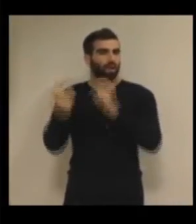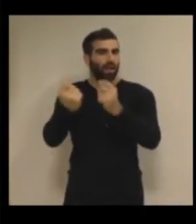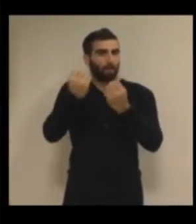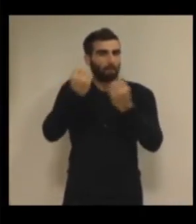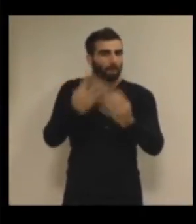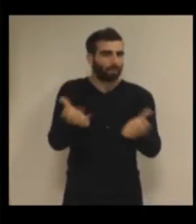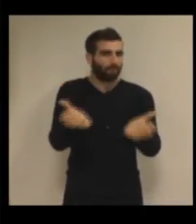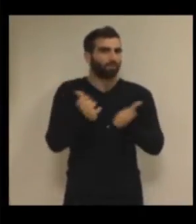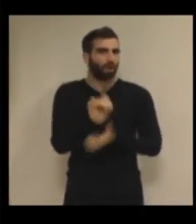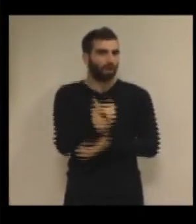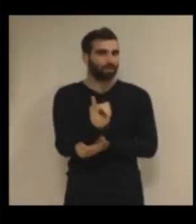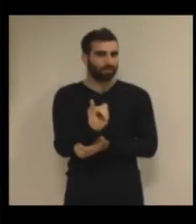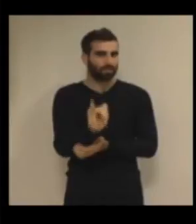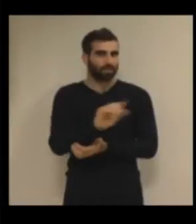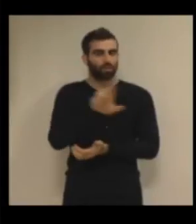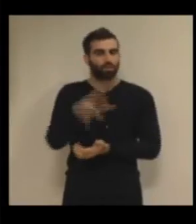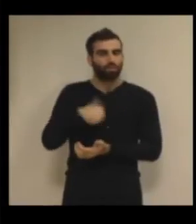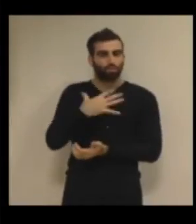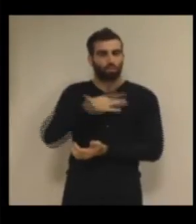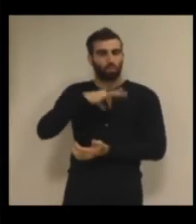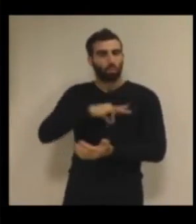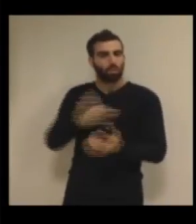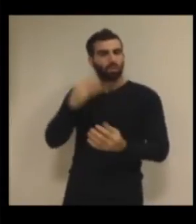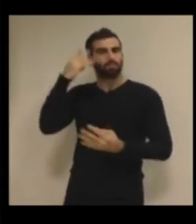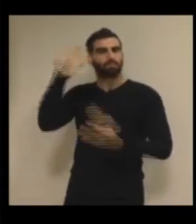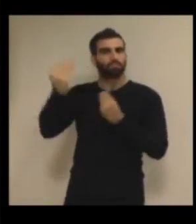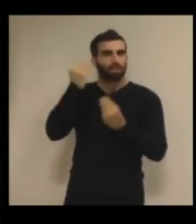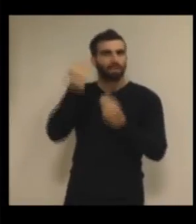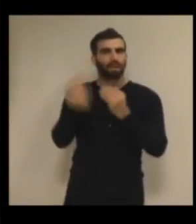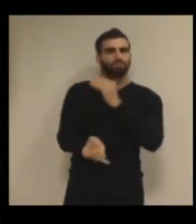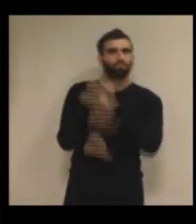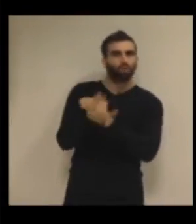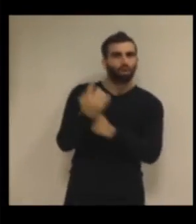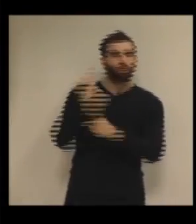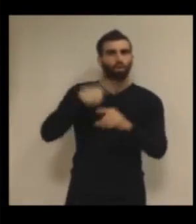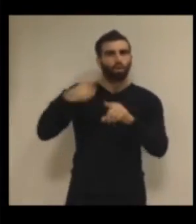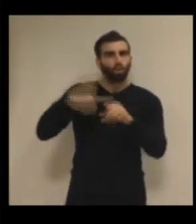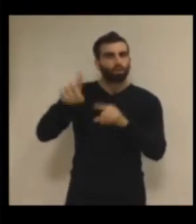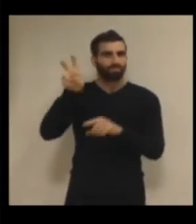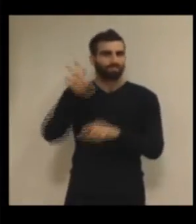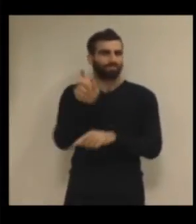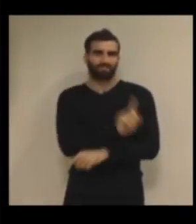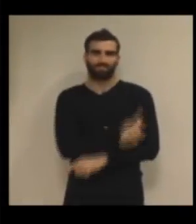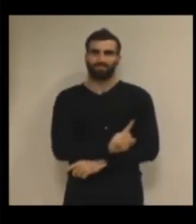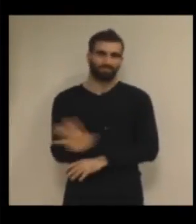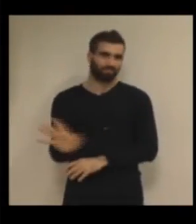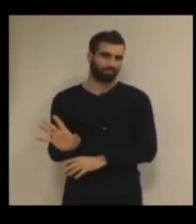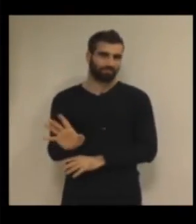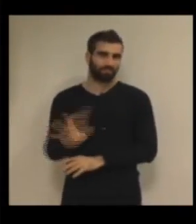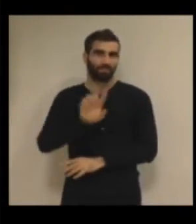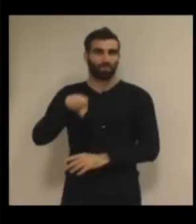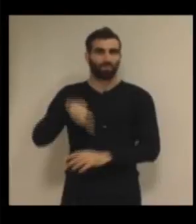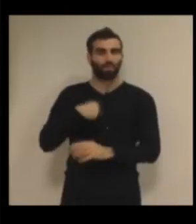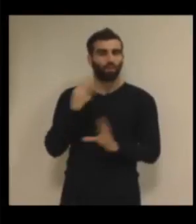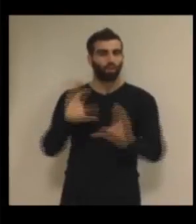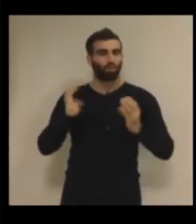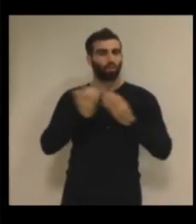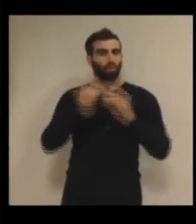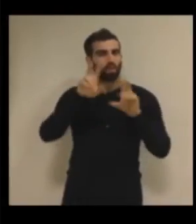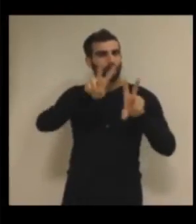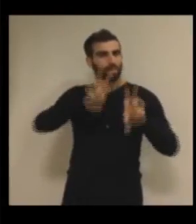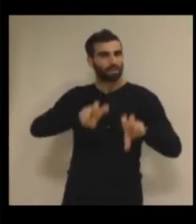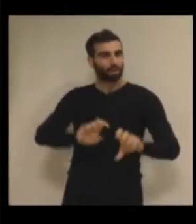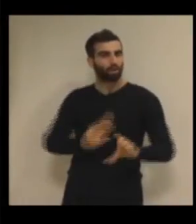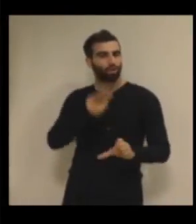seguirnos inventando cosas que no sirven para nada, ¿no? Tenemos la suerte en el grupo de investigación de contar con un